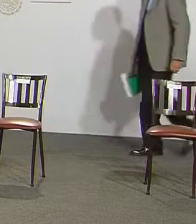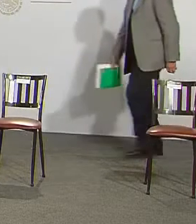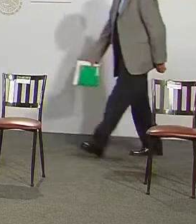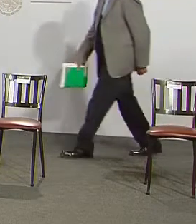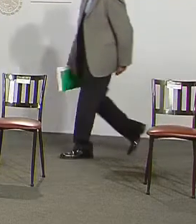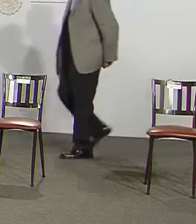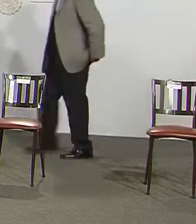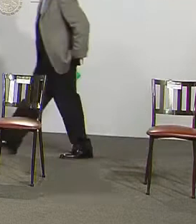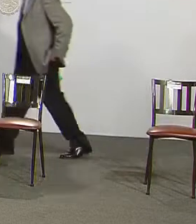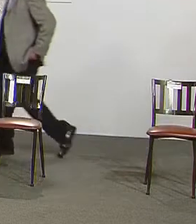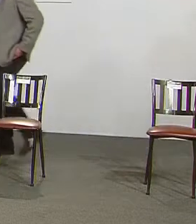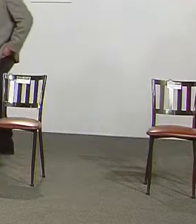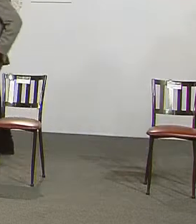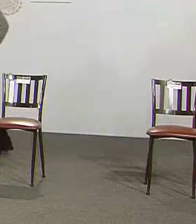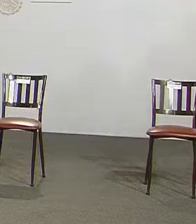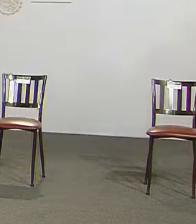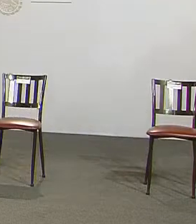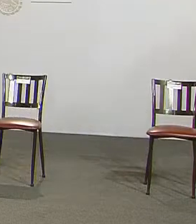días.